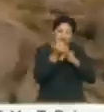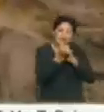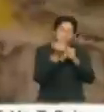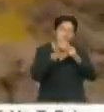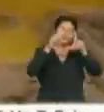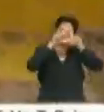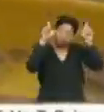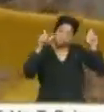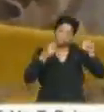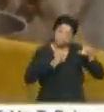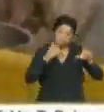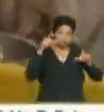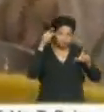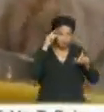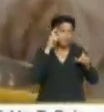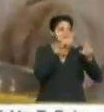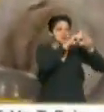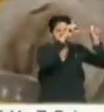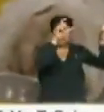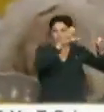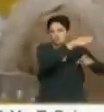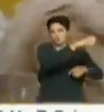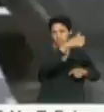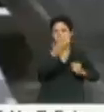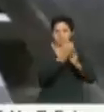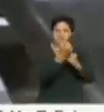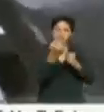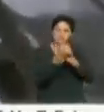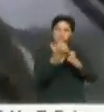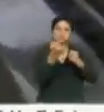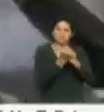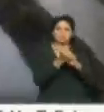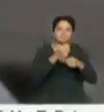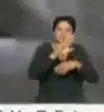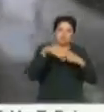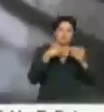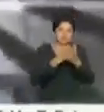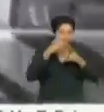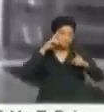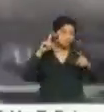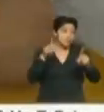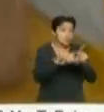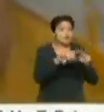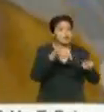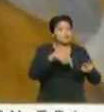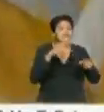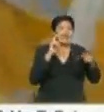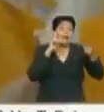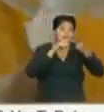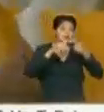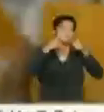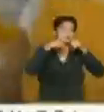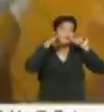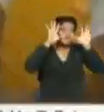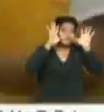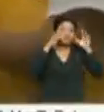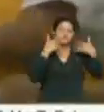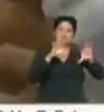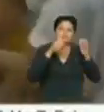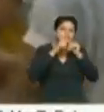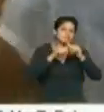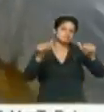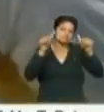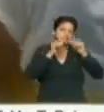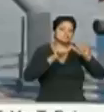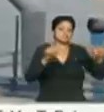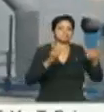privadas y gremios atuneros, que hasta diciembre tendrán que establecer los parámetros y estándares de calidad que las diferentes empresas del sector